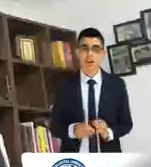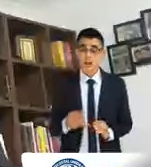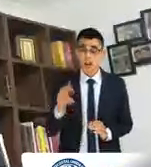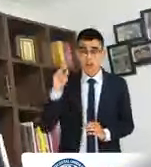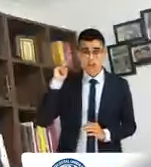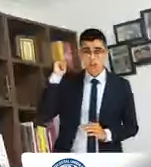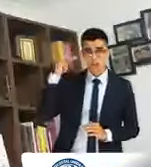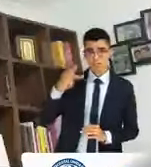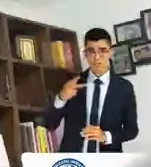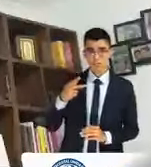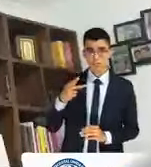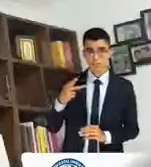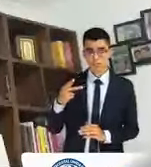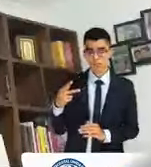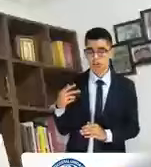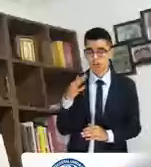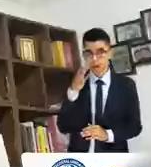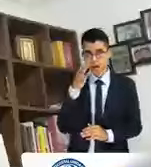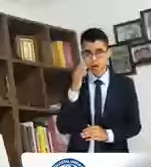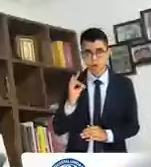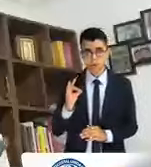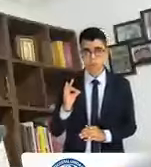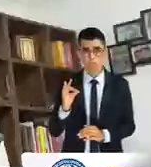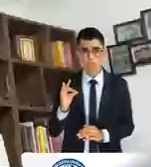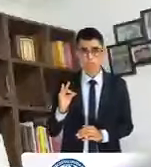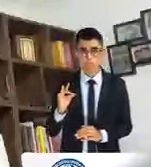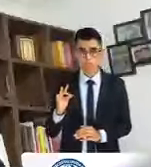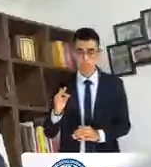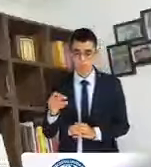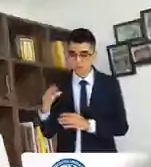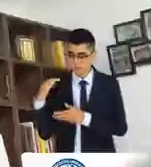herencia y para poder repartir la herencia tuvieron que